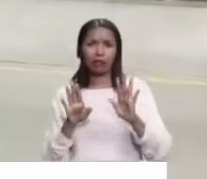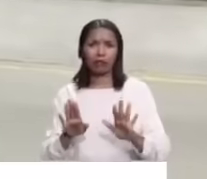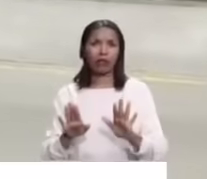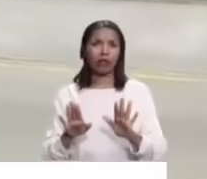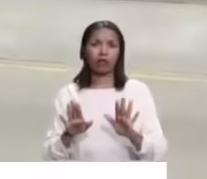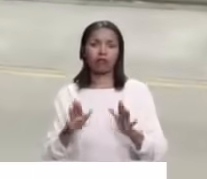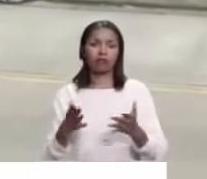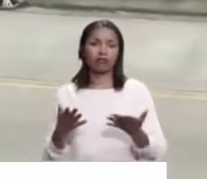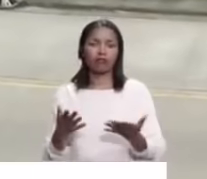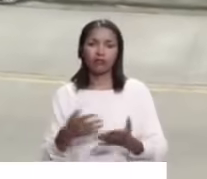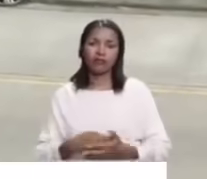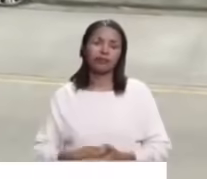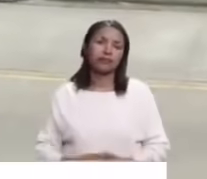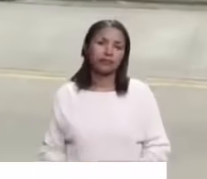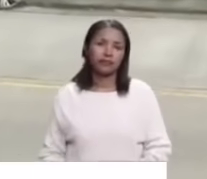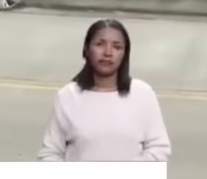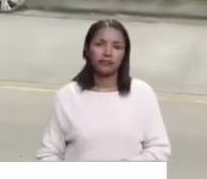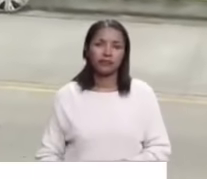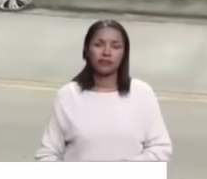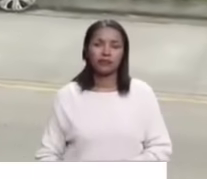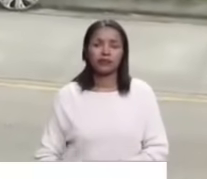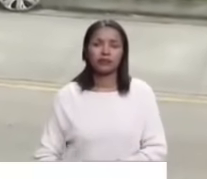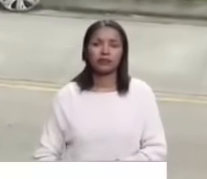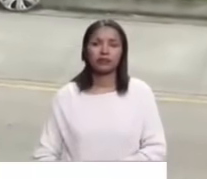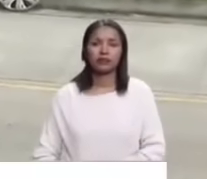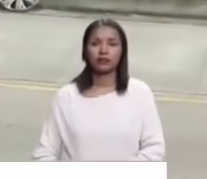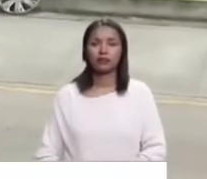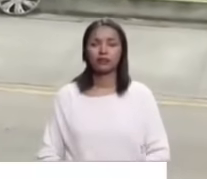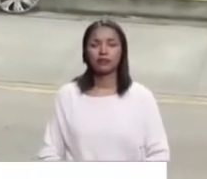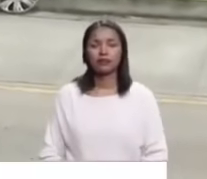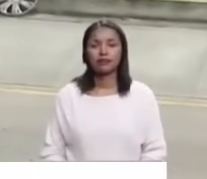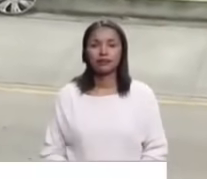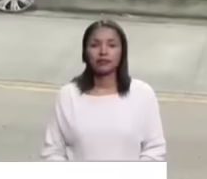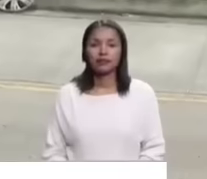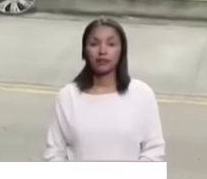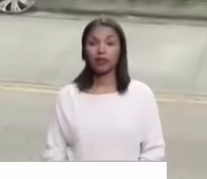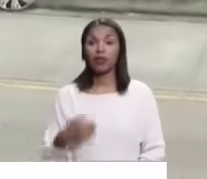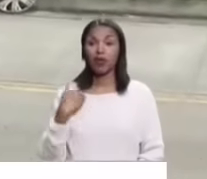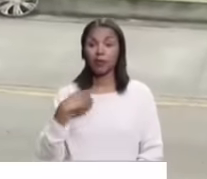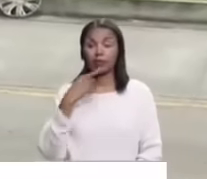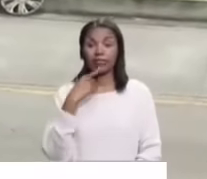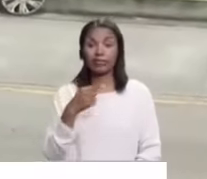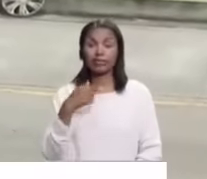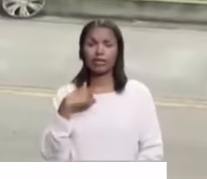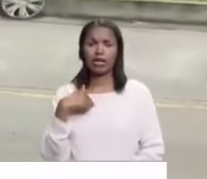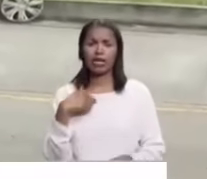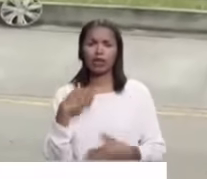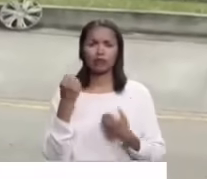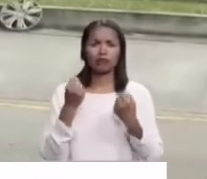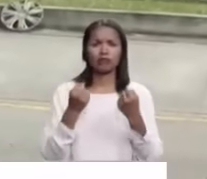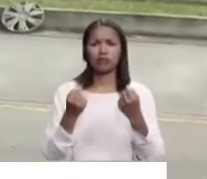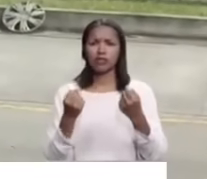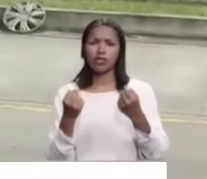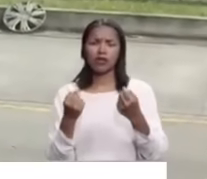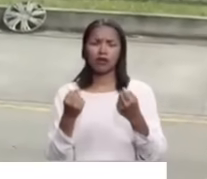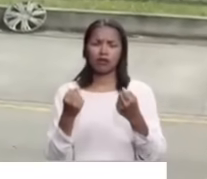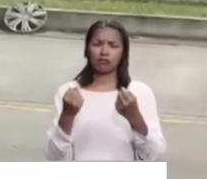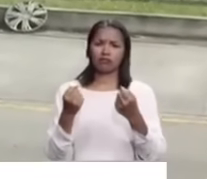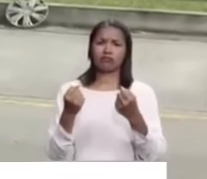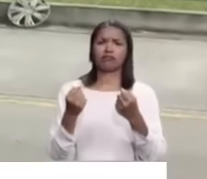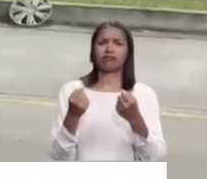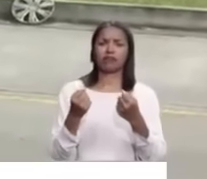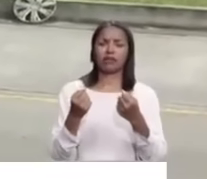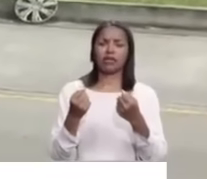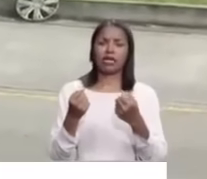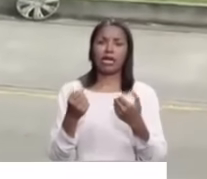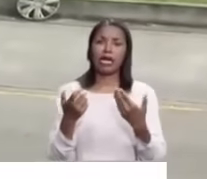fue un tiroteo, Emilio. Según lo que cuentan los conductores, él venía en la vía contraria, o sea, no venía en dirección hacia